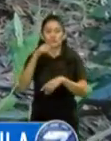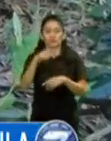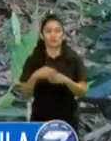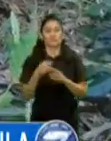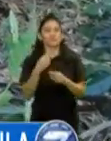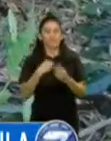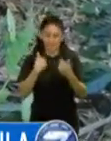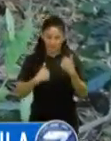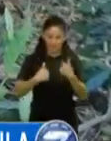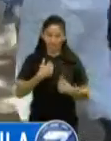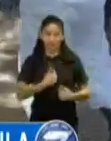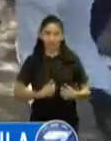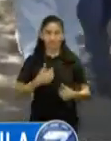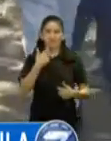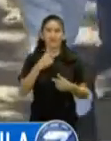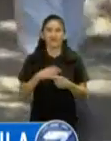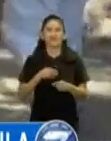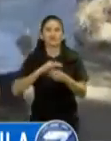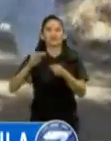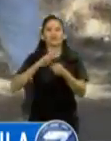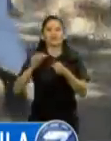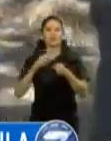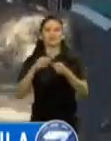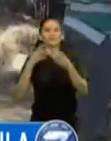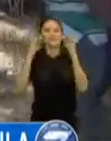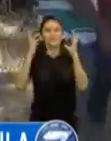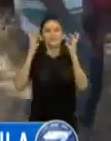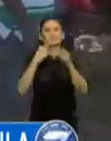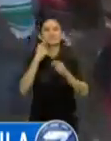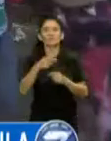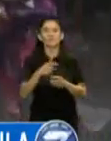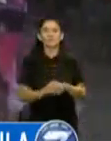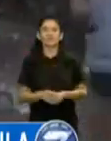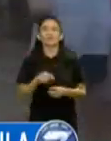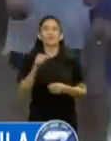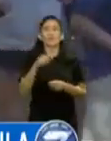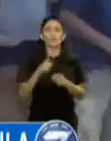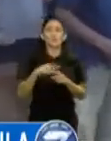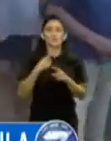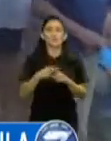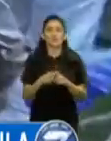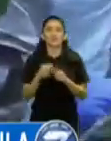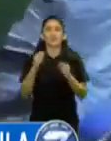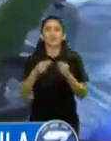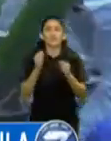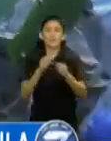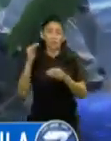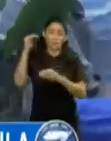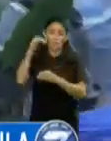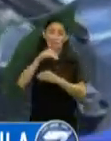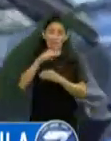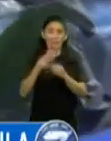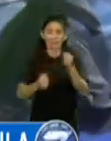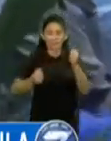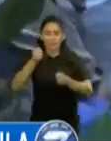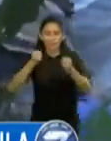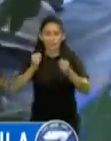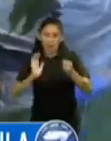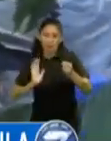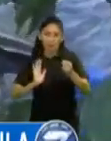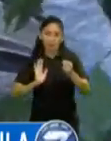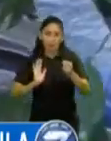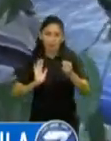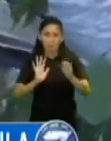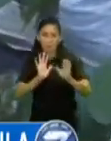en el municipio de Chiquimula. La tragedia se registró cuando en una pendiente el pick-up se quedó sin frenos y cayó a una hondonada de aproximadamente